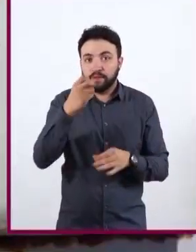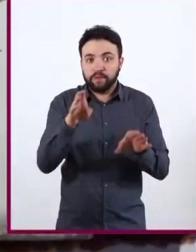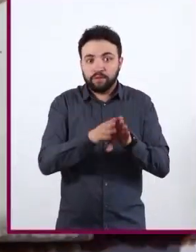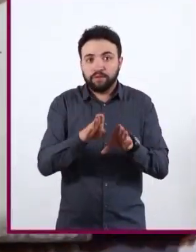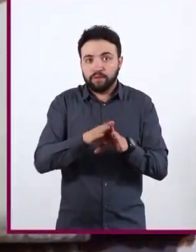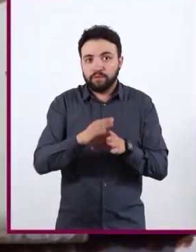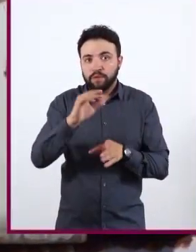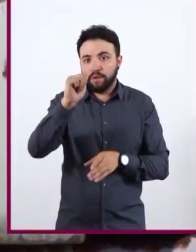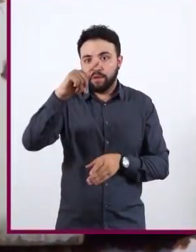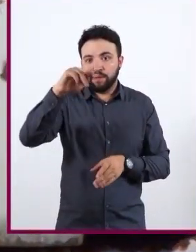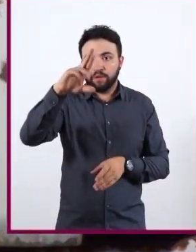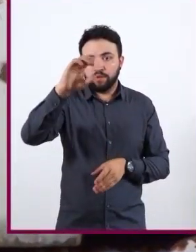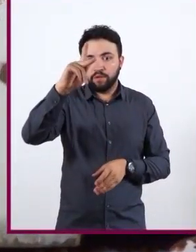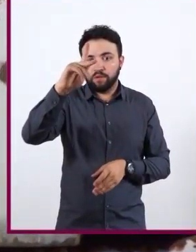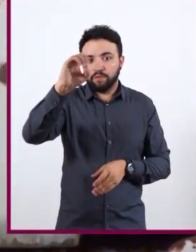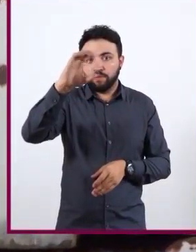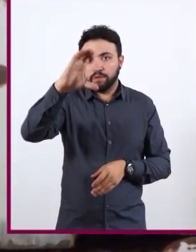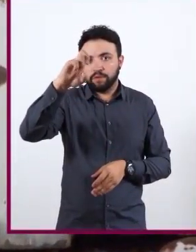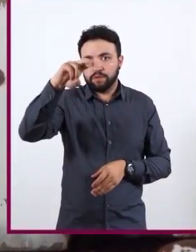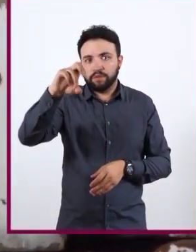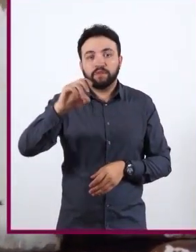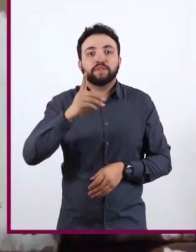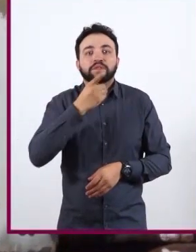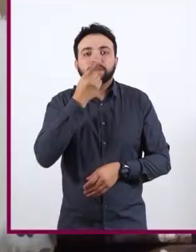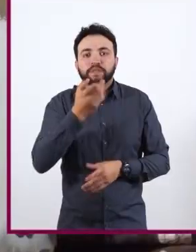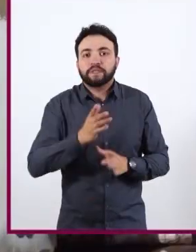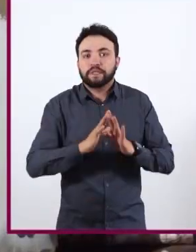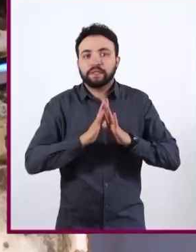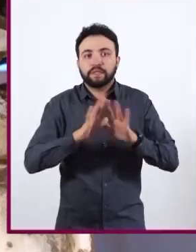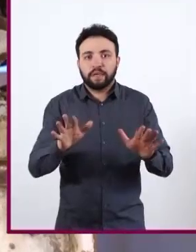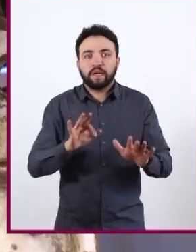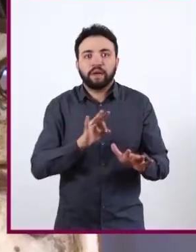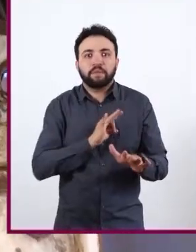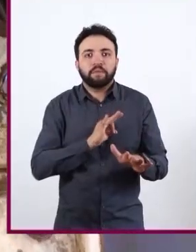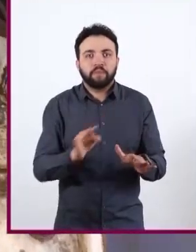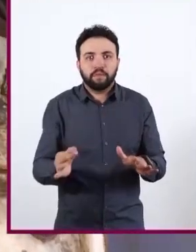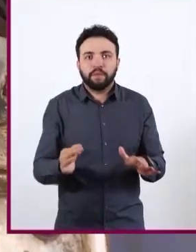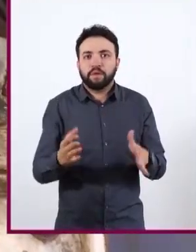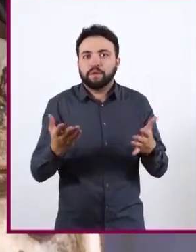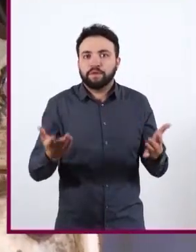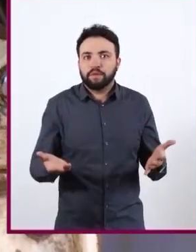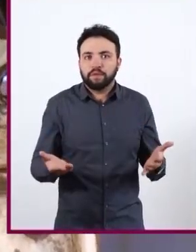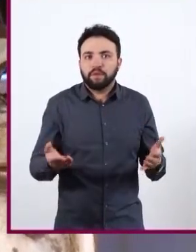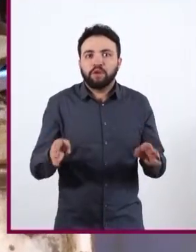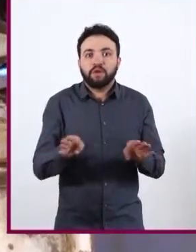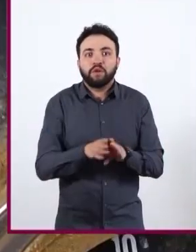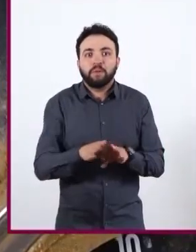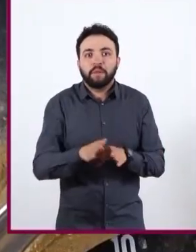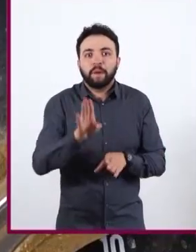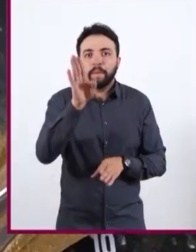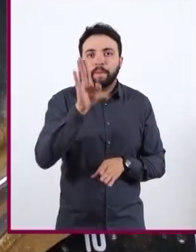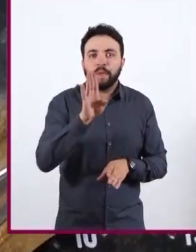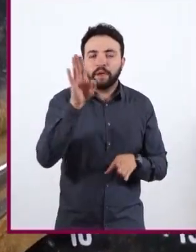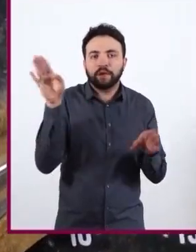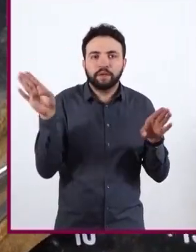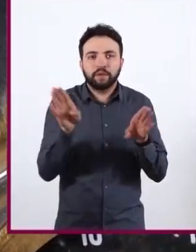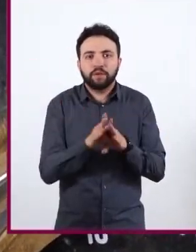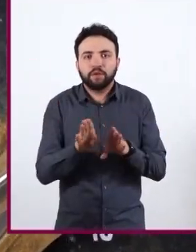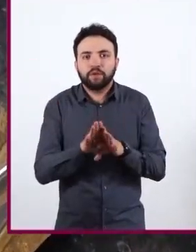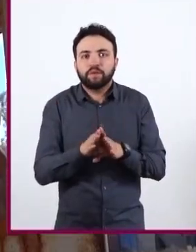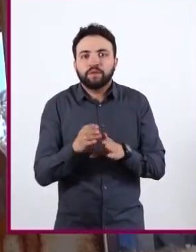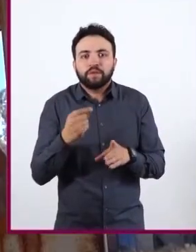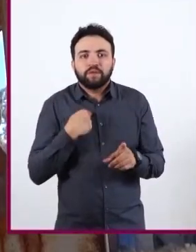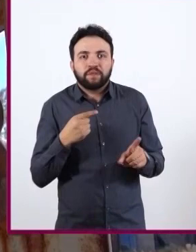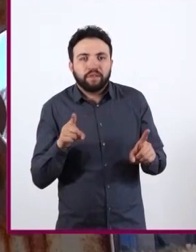antropoceno es que ya podemos incluso ser cómplices de la naturaleza